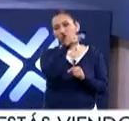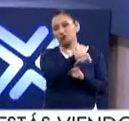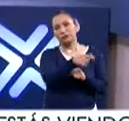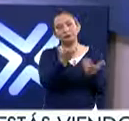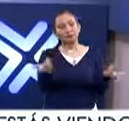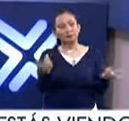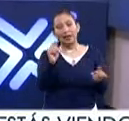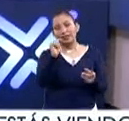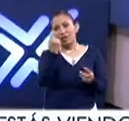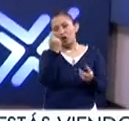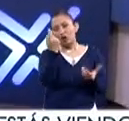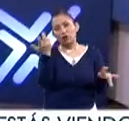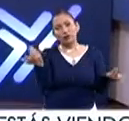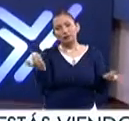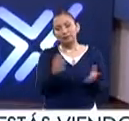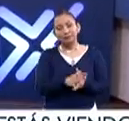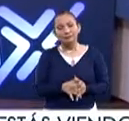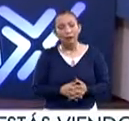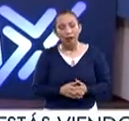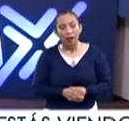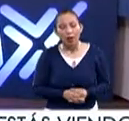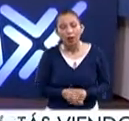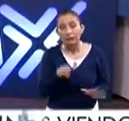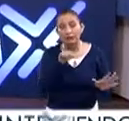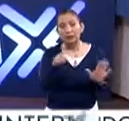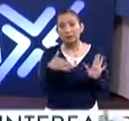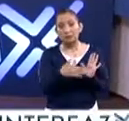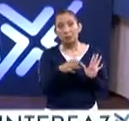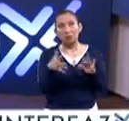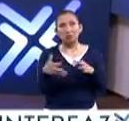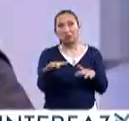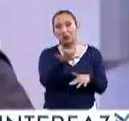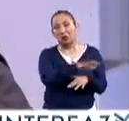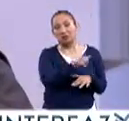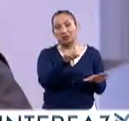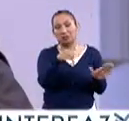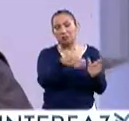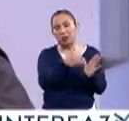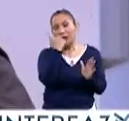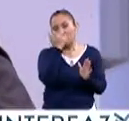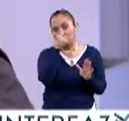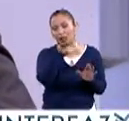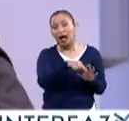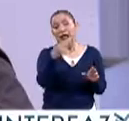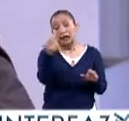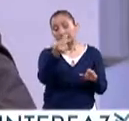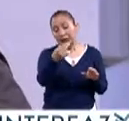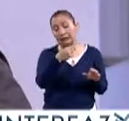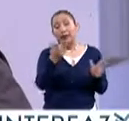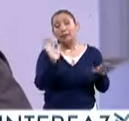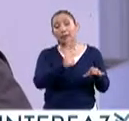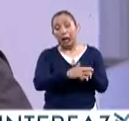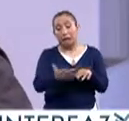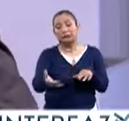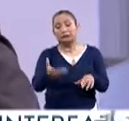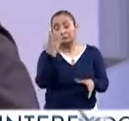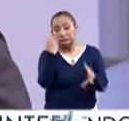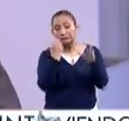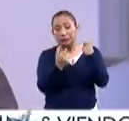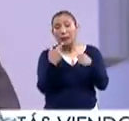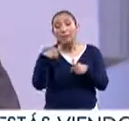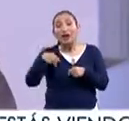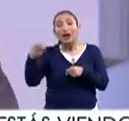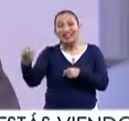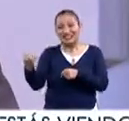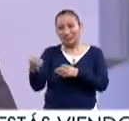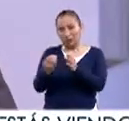del tecnológico recto 600 mil aproximadamente 600 mil estudiantes que requieren reforzar pero este